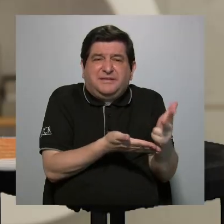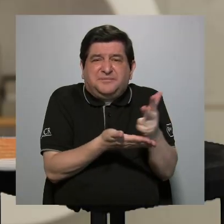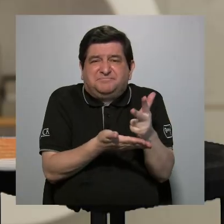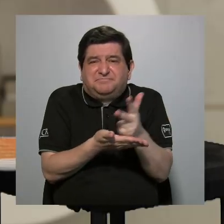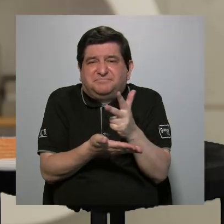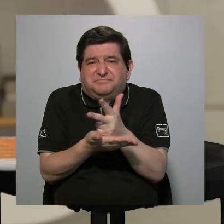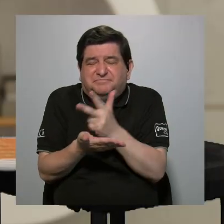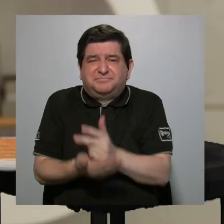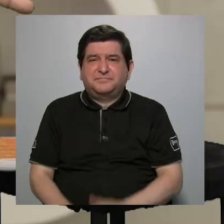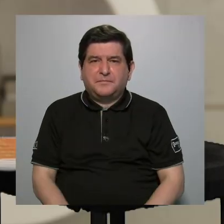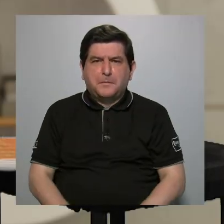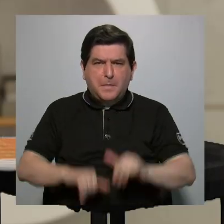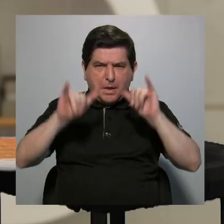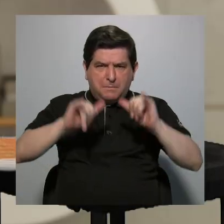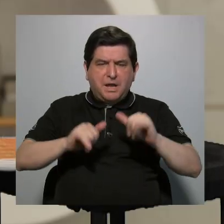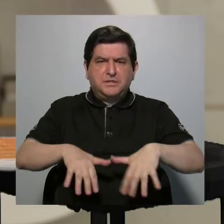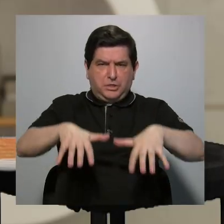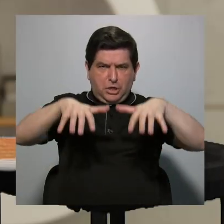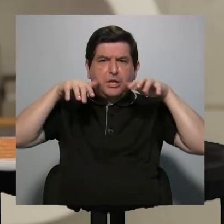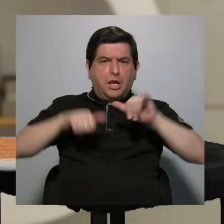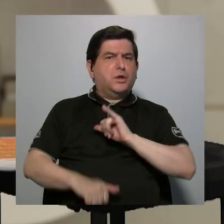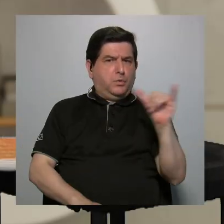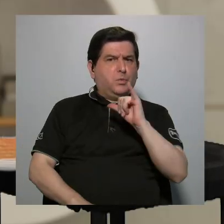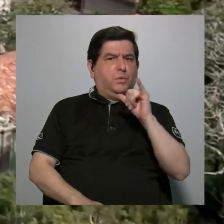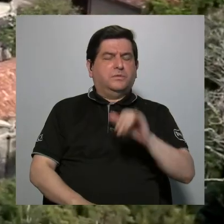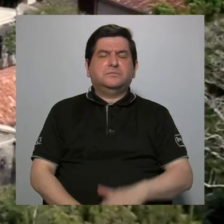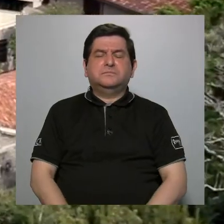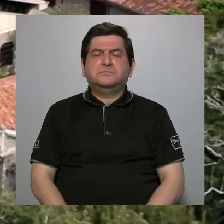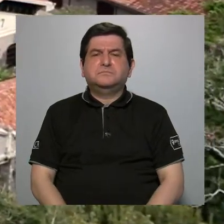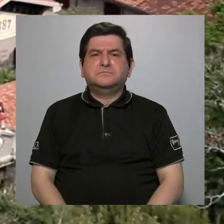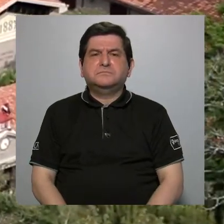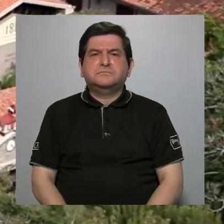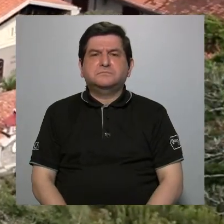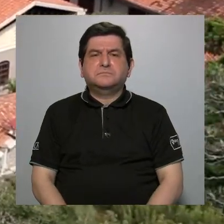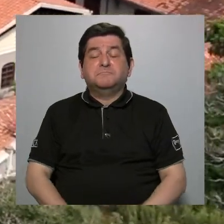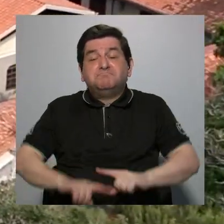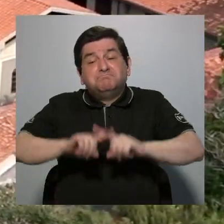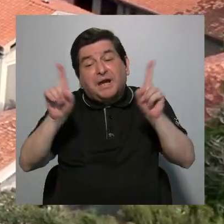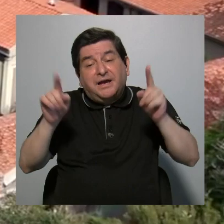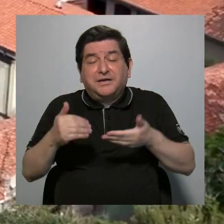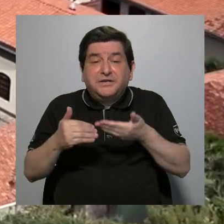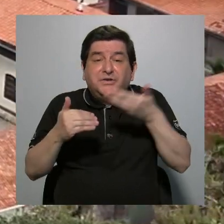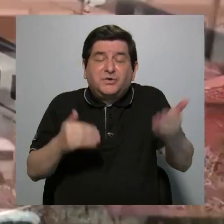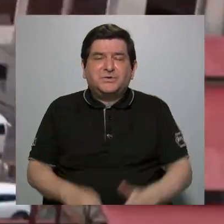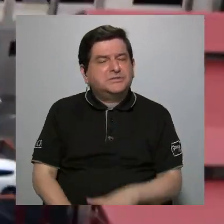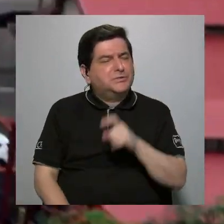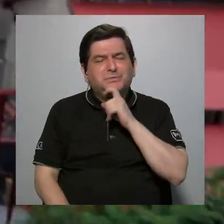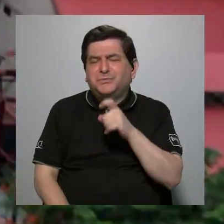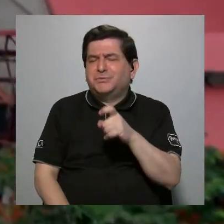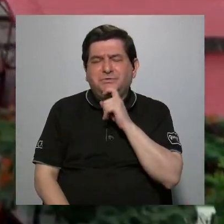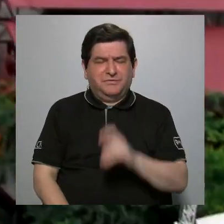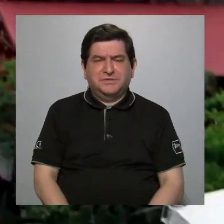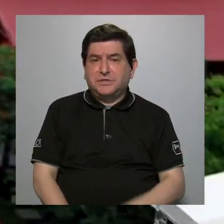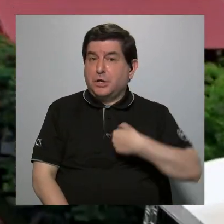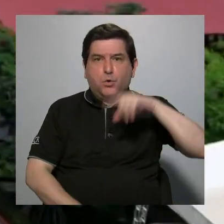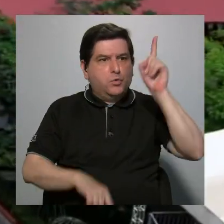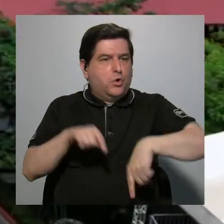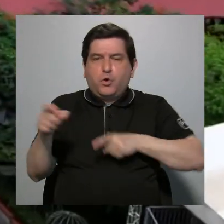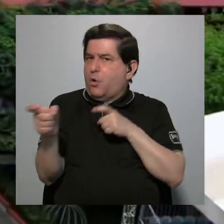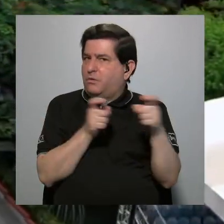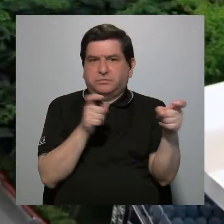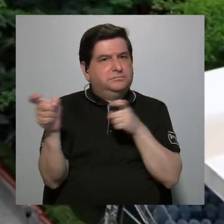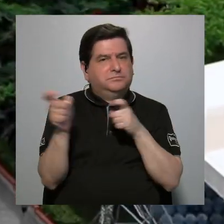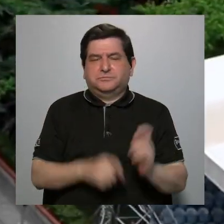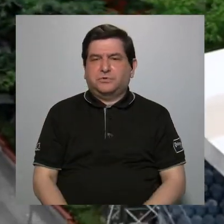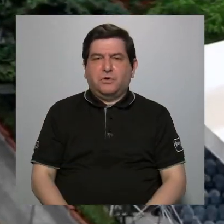estacionamiento, aunque ahí se mantiene un anfiteatro también. Pero bueno, esas cosas son muy difíciles, ya uno no puede controlarlas,